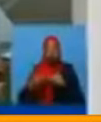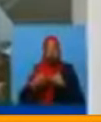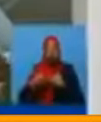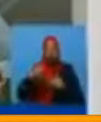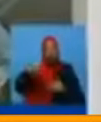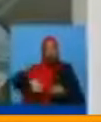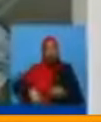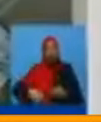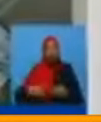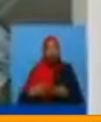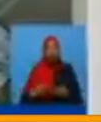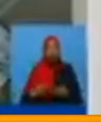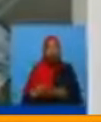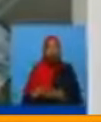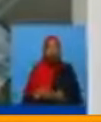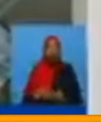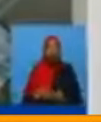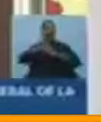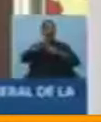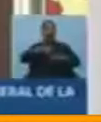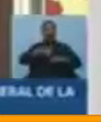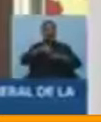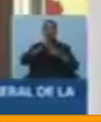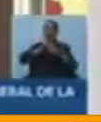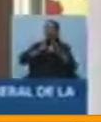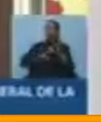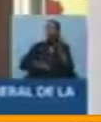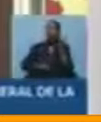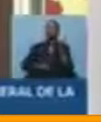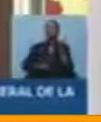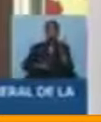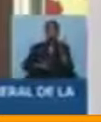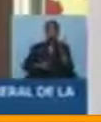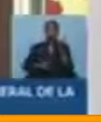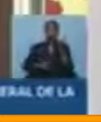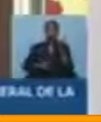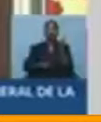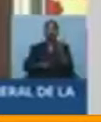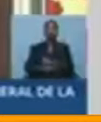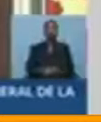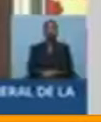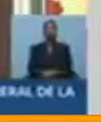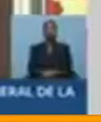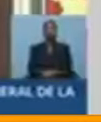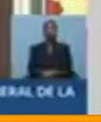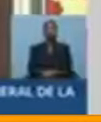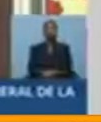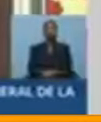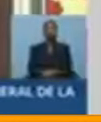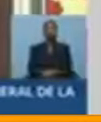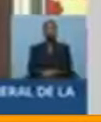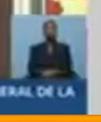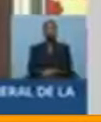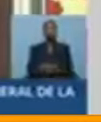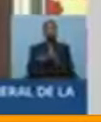está siendo consecuente y coherente con esa decisión antidemocrática y absolutamente